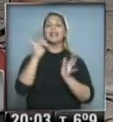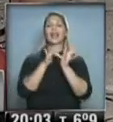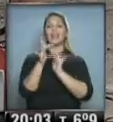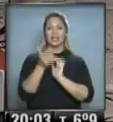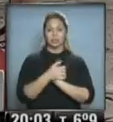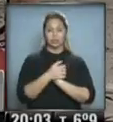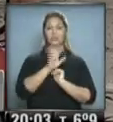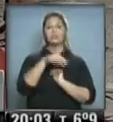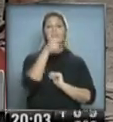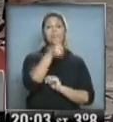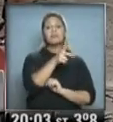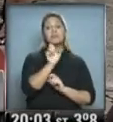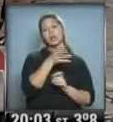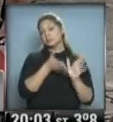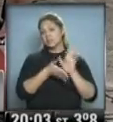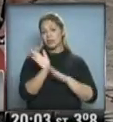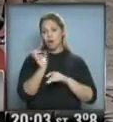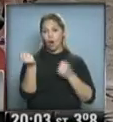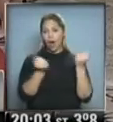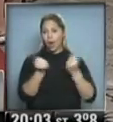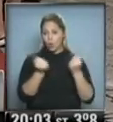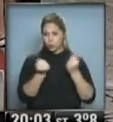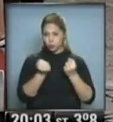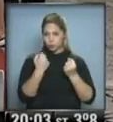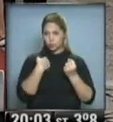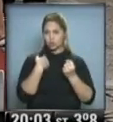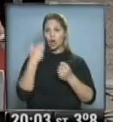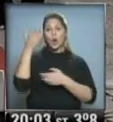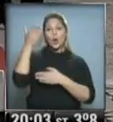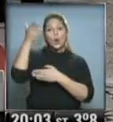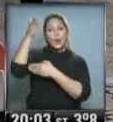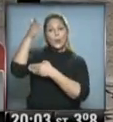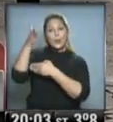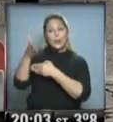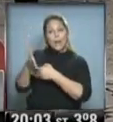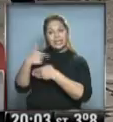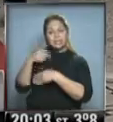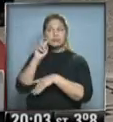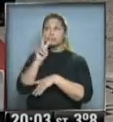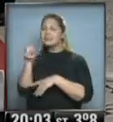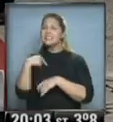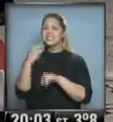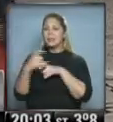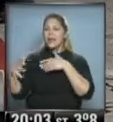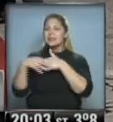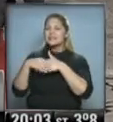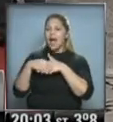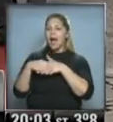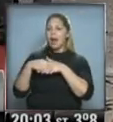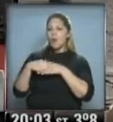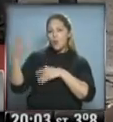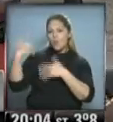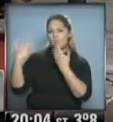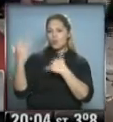se retiró del aeropuerto a bordo de un automóvil popular blindado con la ventanilla abierta, donde permanentemente recibió saludos de las personas